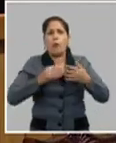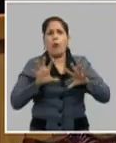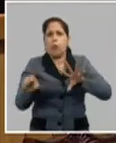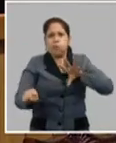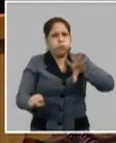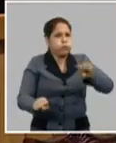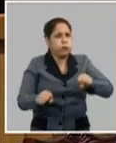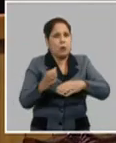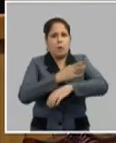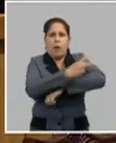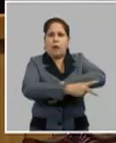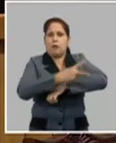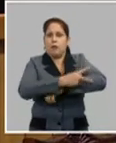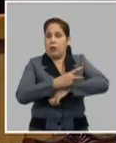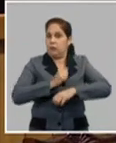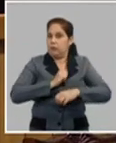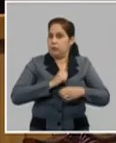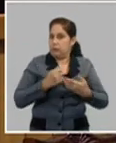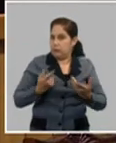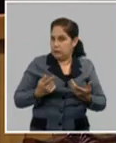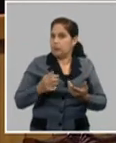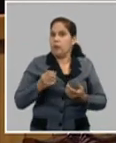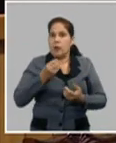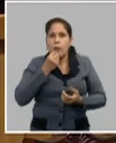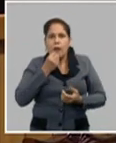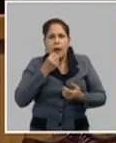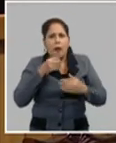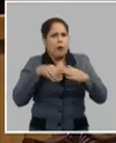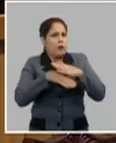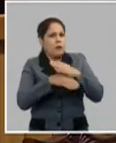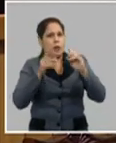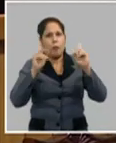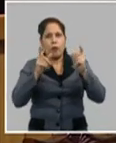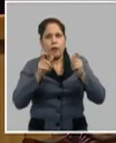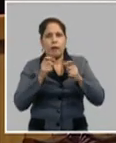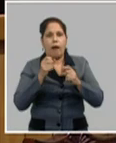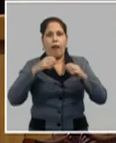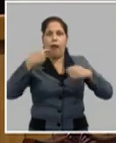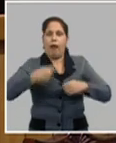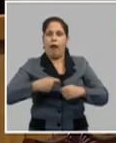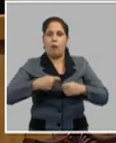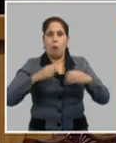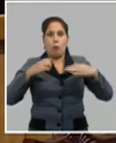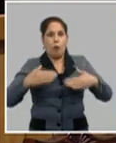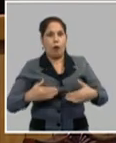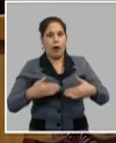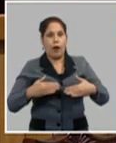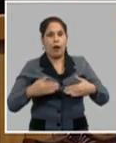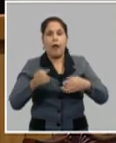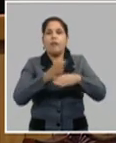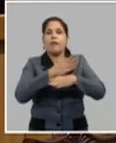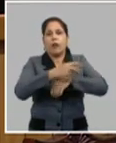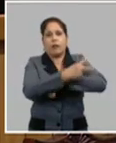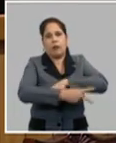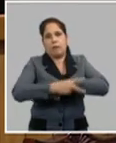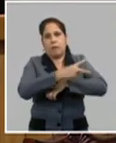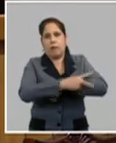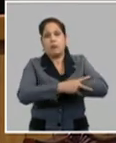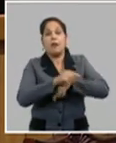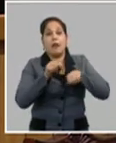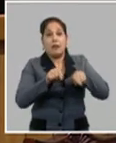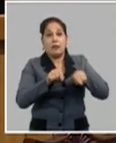fuerza, y pretendió poner en crisis política, legal y moral a los pilares sobre los